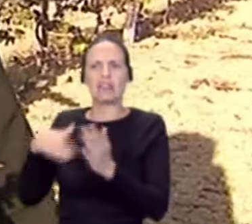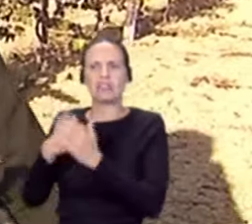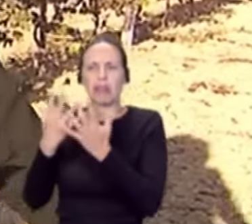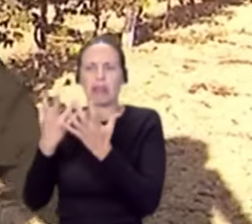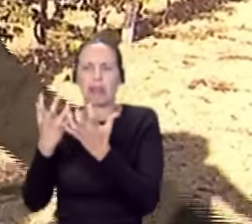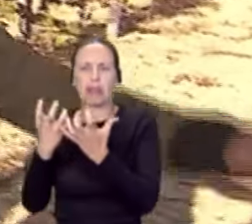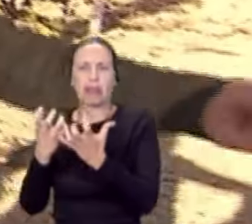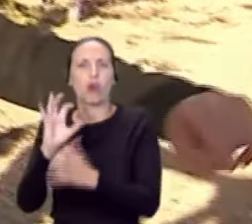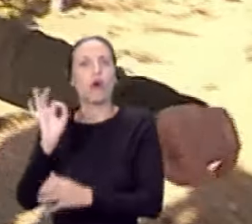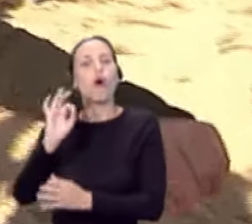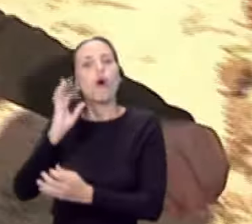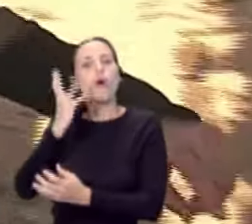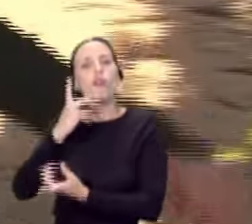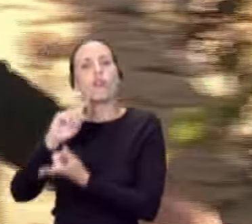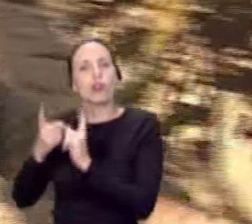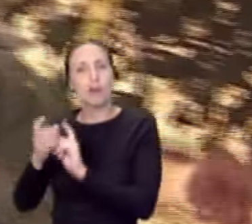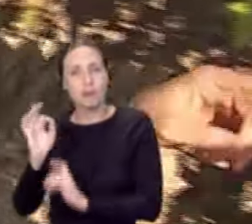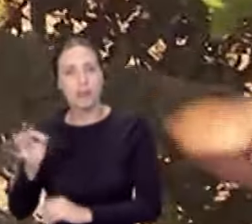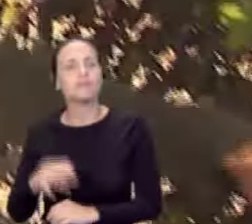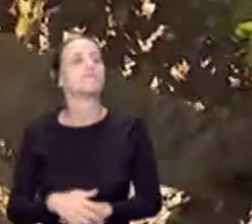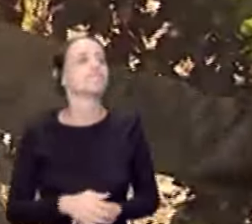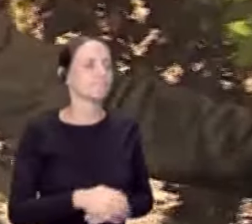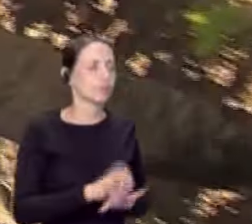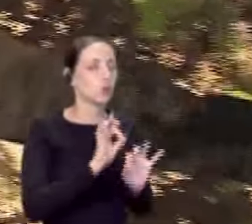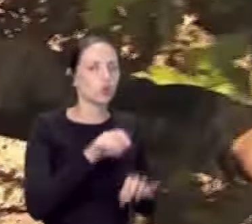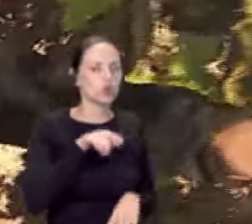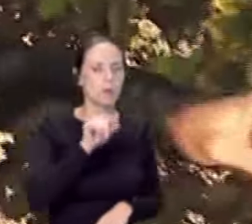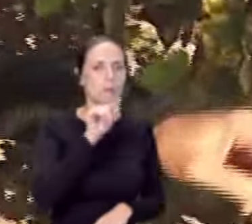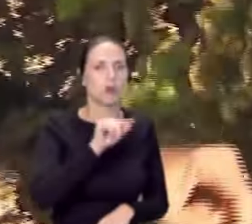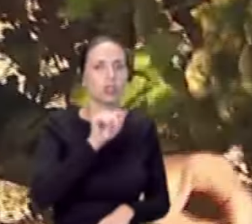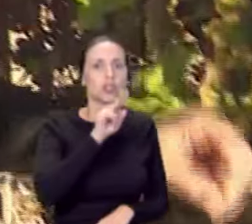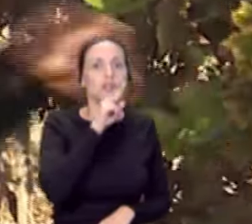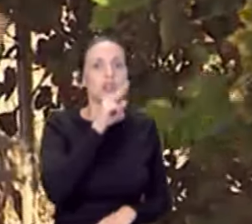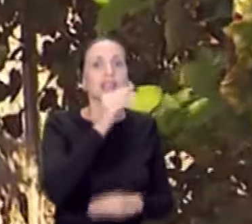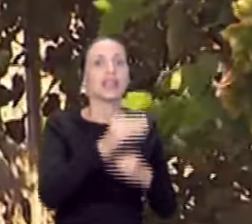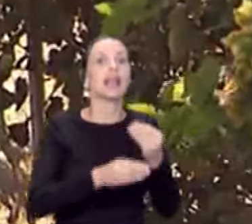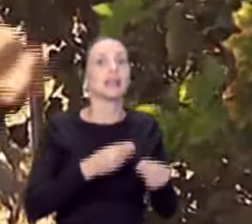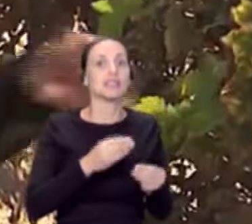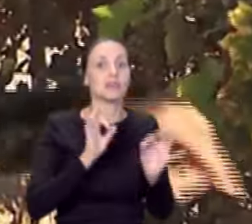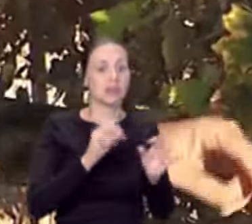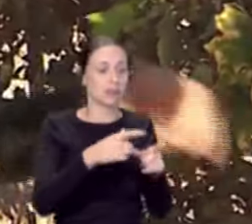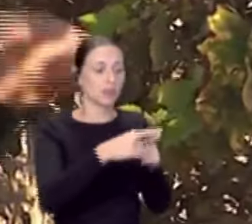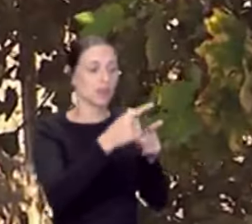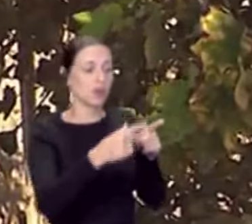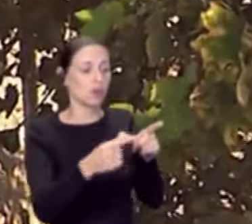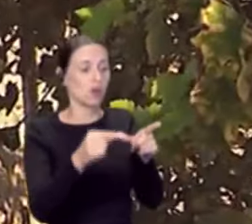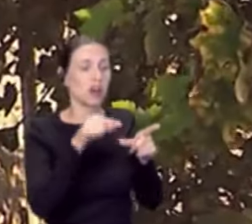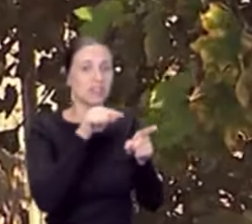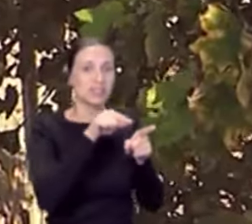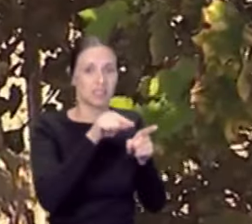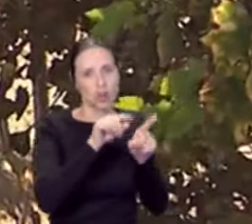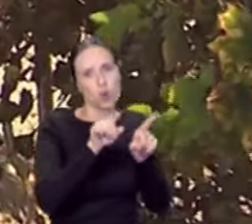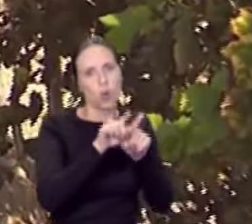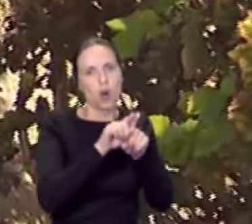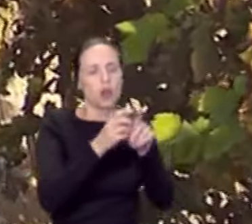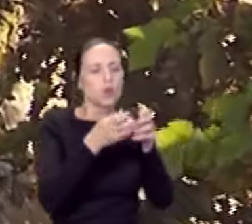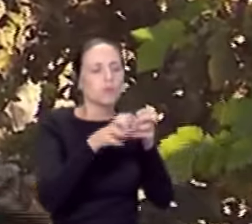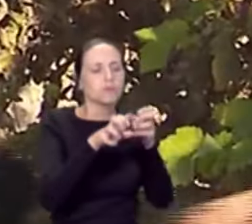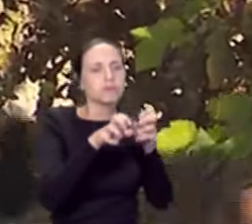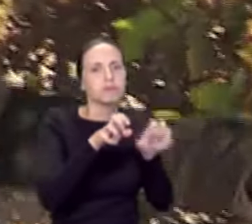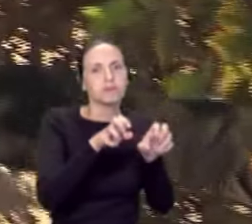¿verdad? Sí, lo que hace este insecto, sobre todo por el, en vez de la hoja, tiene a sus ninfas y ahí entonces va poniendo,